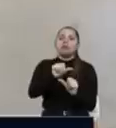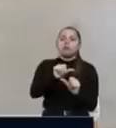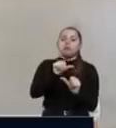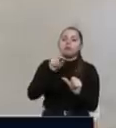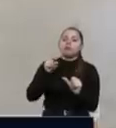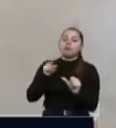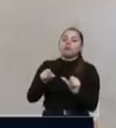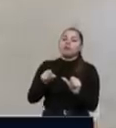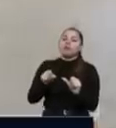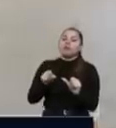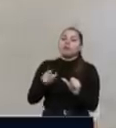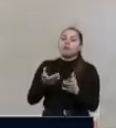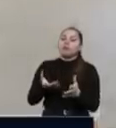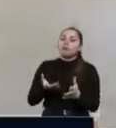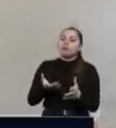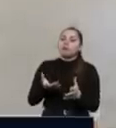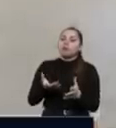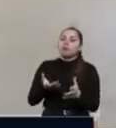sustitución